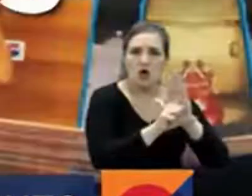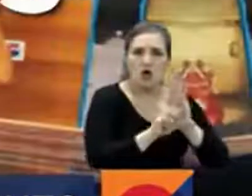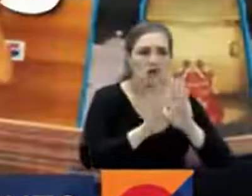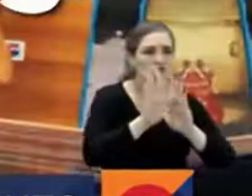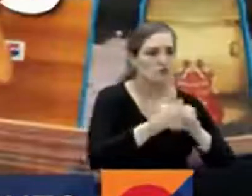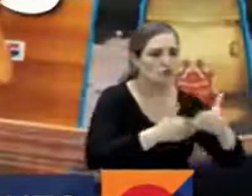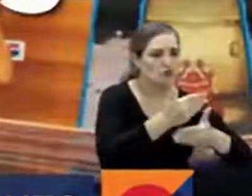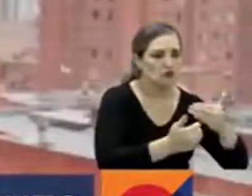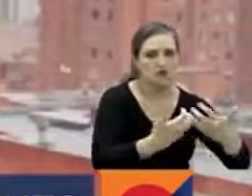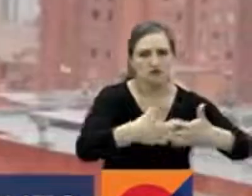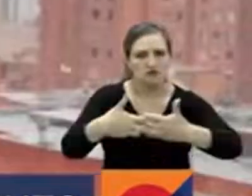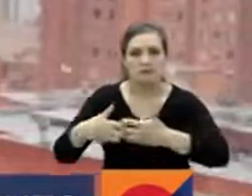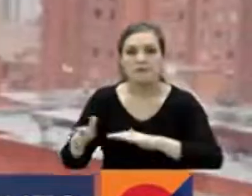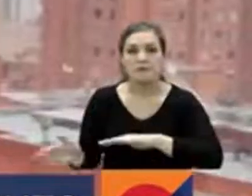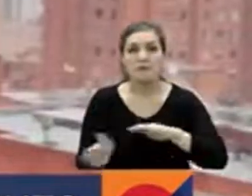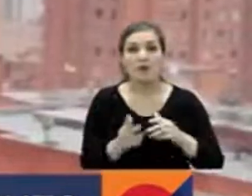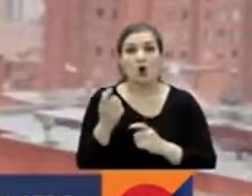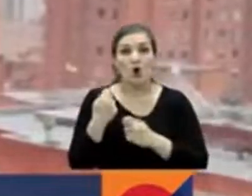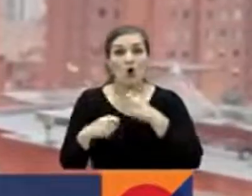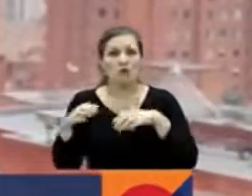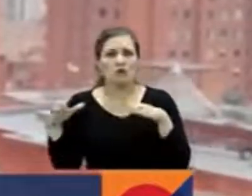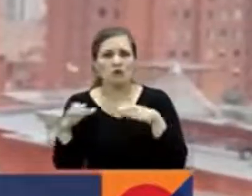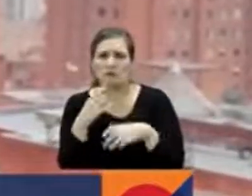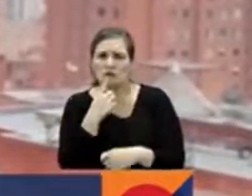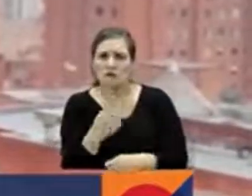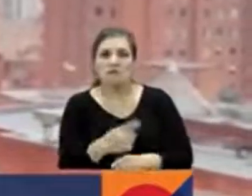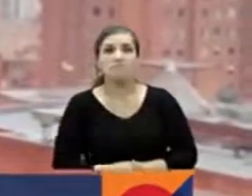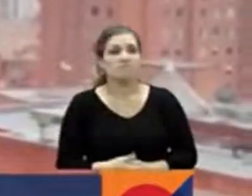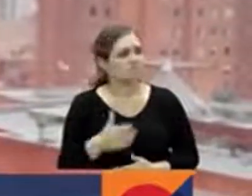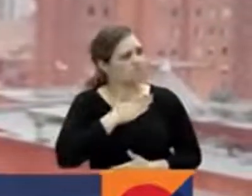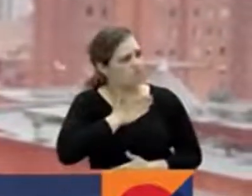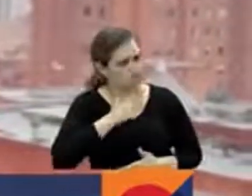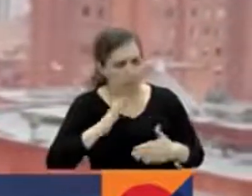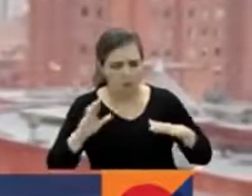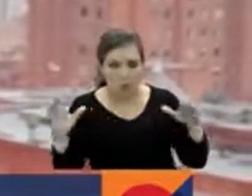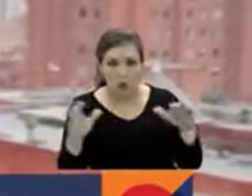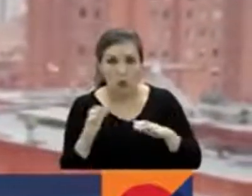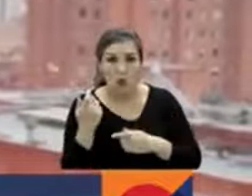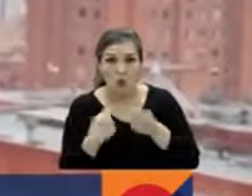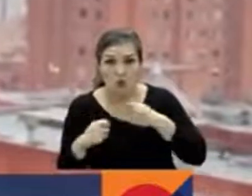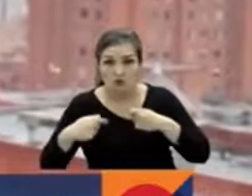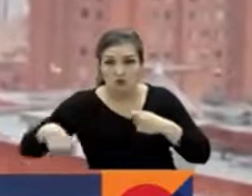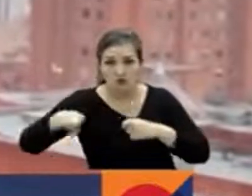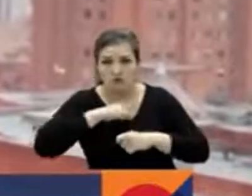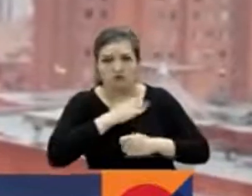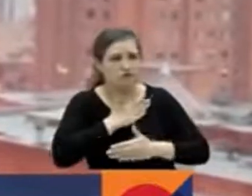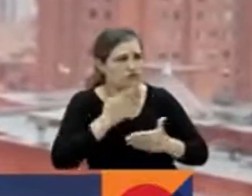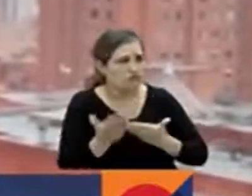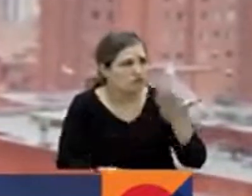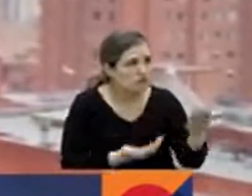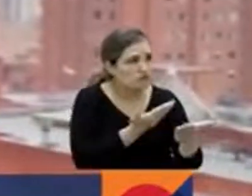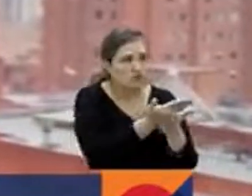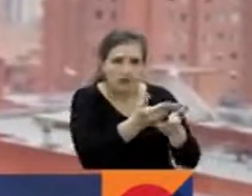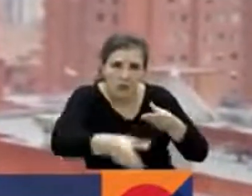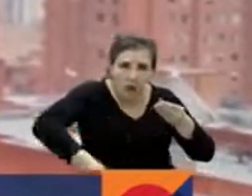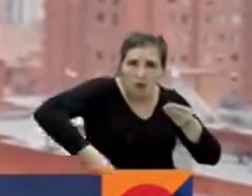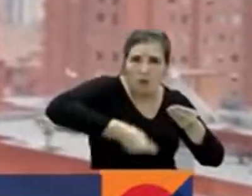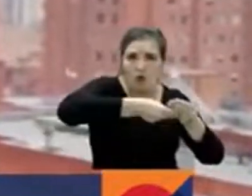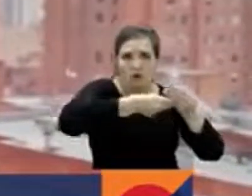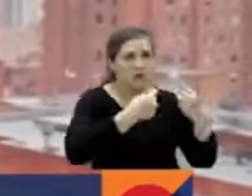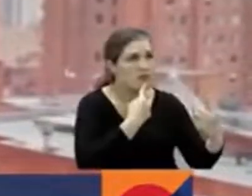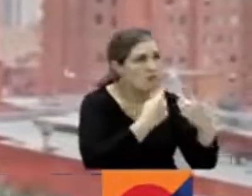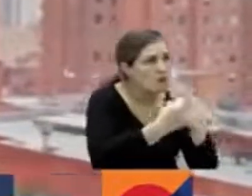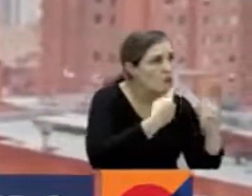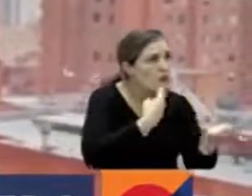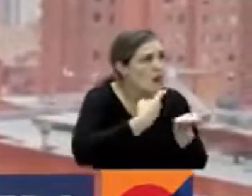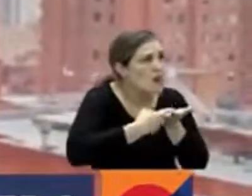privada. Comerciantes. Desde el gremio estamos dispuestos a aportar, a proponer, a dialogar, a